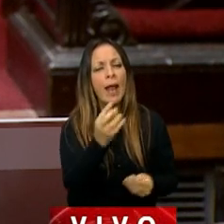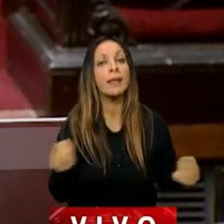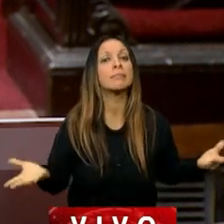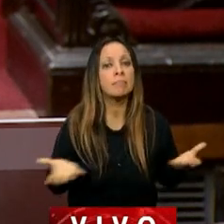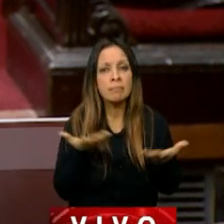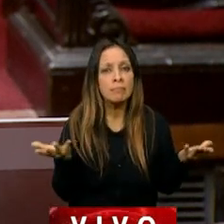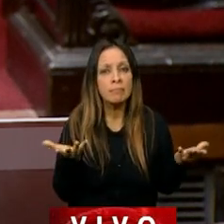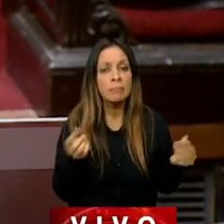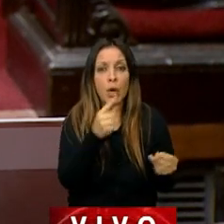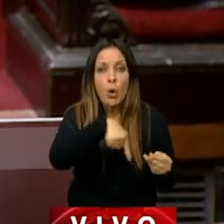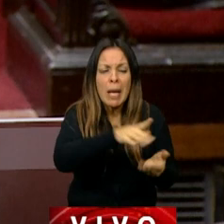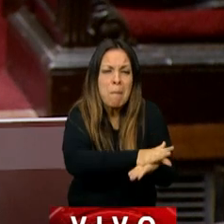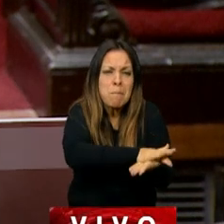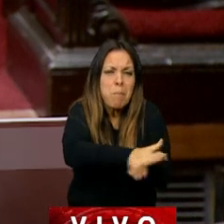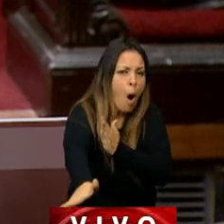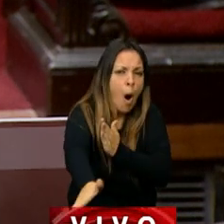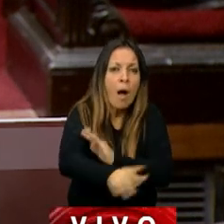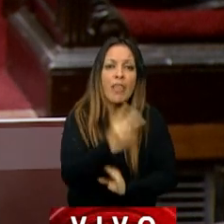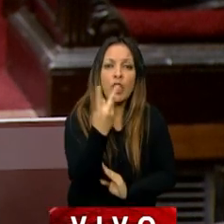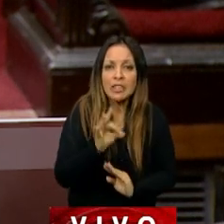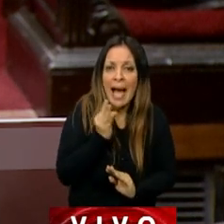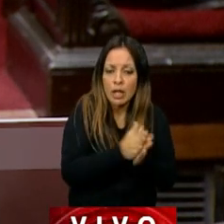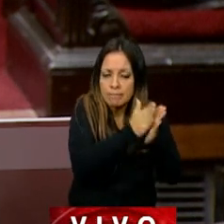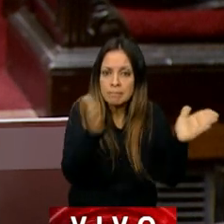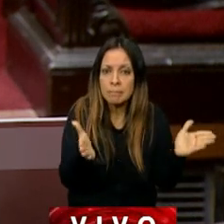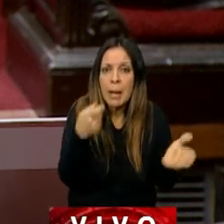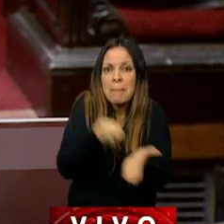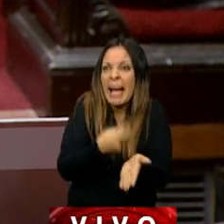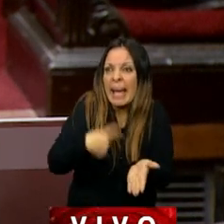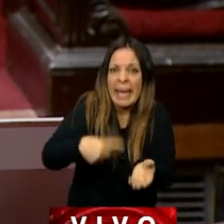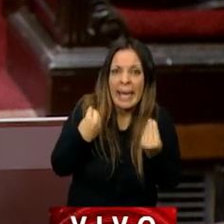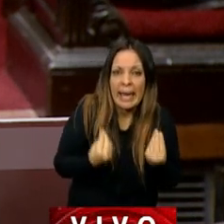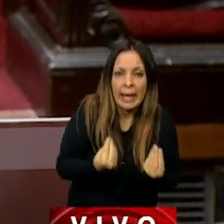44.000 millones de dólares? Porque se la patinaron en 2 años, sin pagar nada.